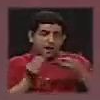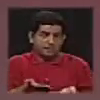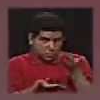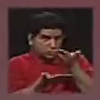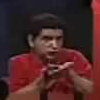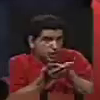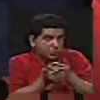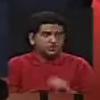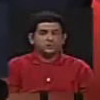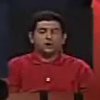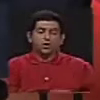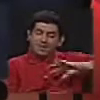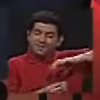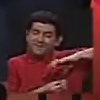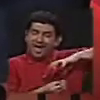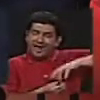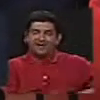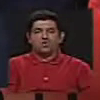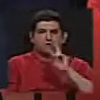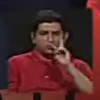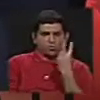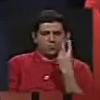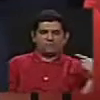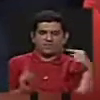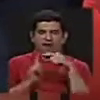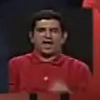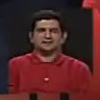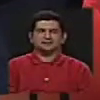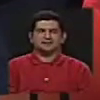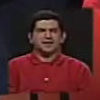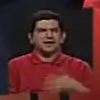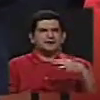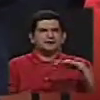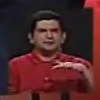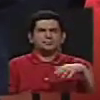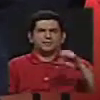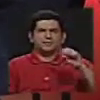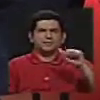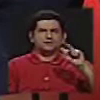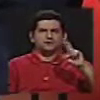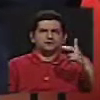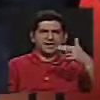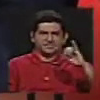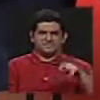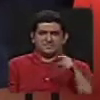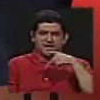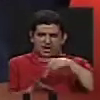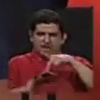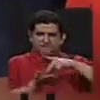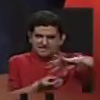concesión, en Naranjo se duplica hasta la salida de Sarchi, que está más o menos donde está el peaje de